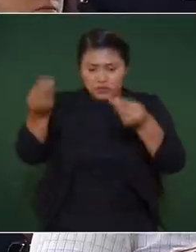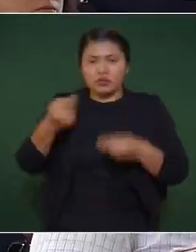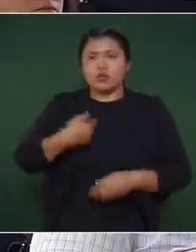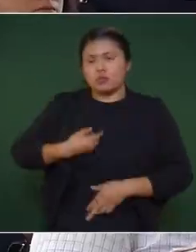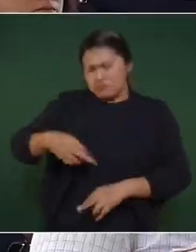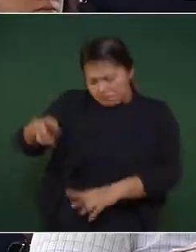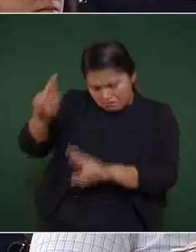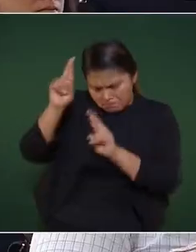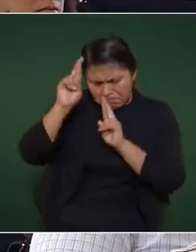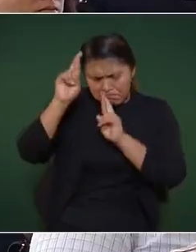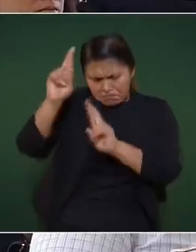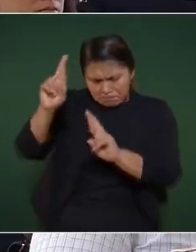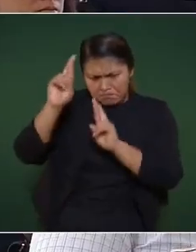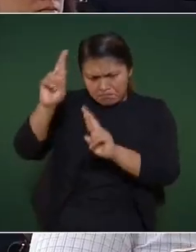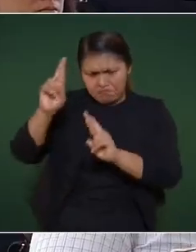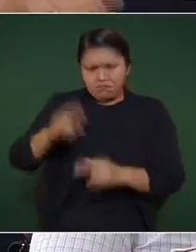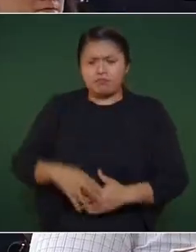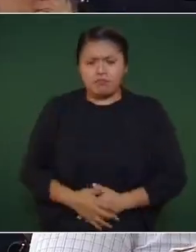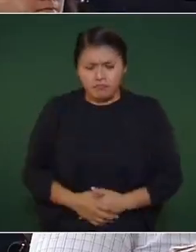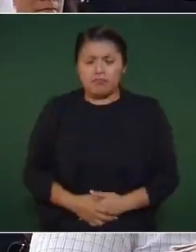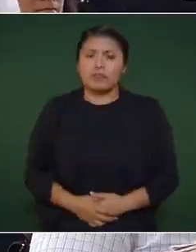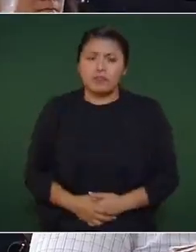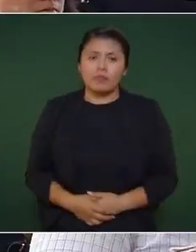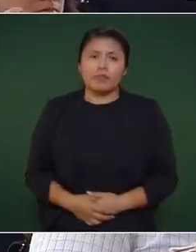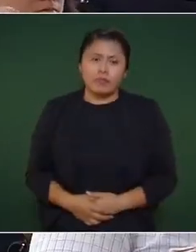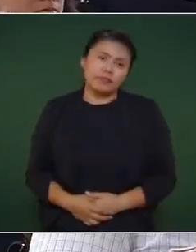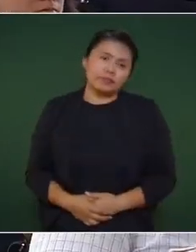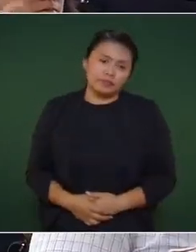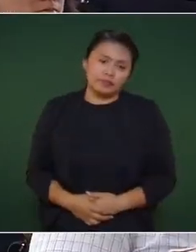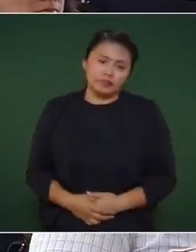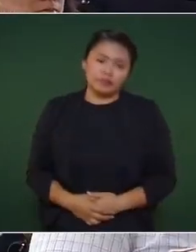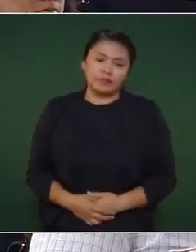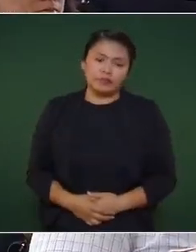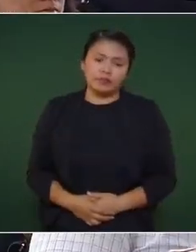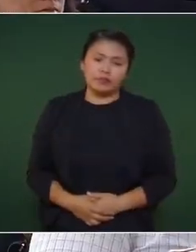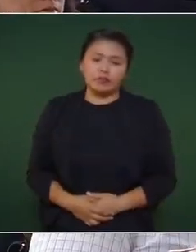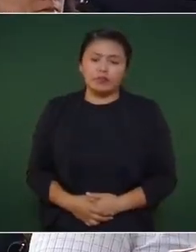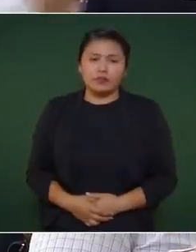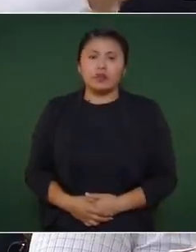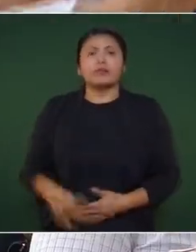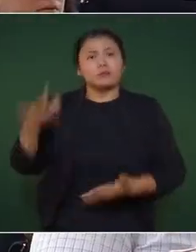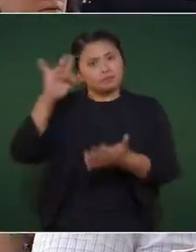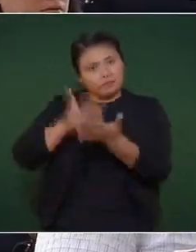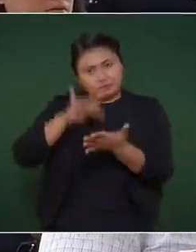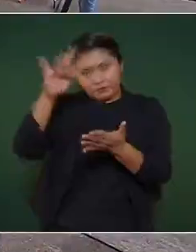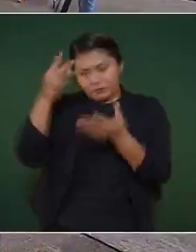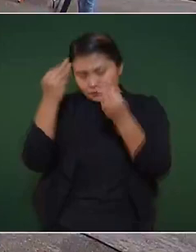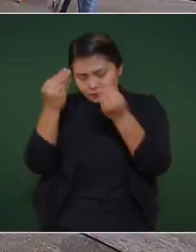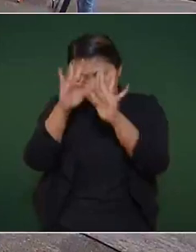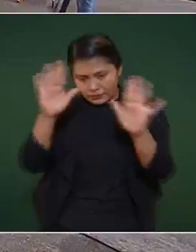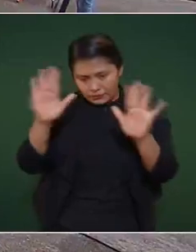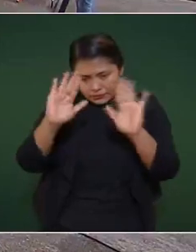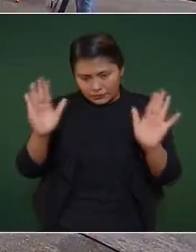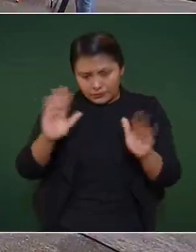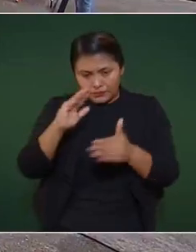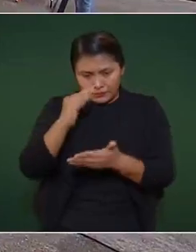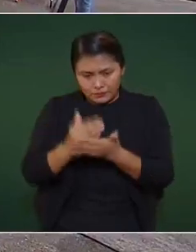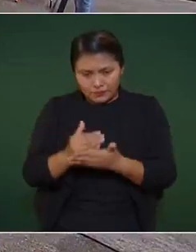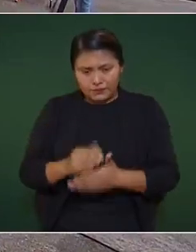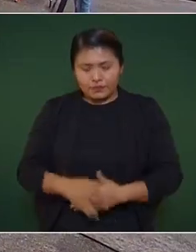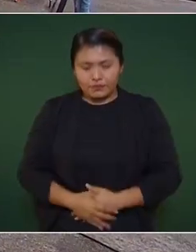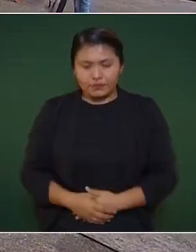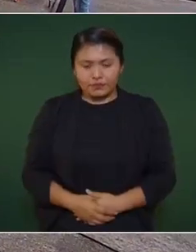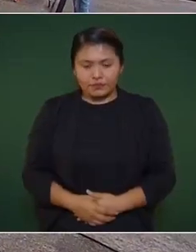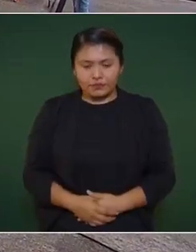reconocimiento y de la eliminación que quiere hacer la Suprema Corte de Justicia. Muchas gracias. Solo eso. Se lo